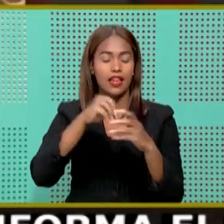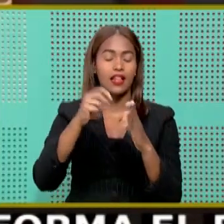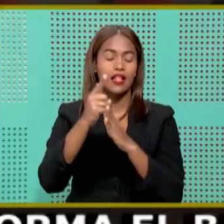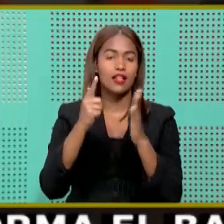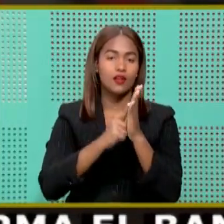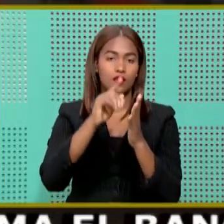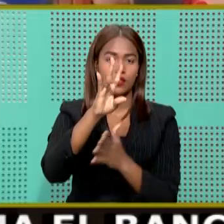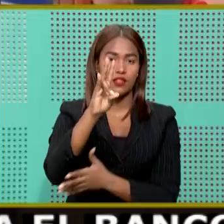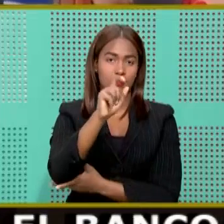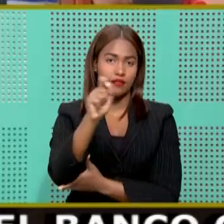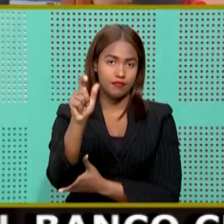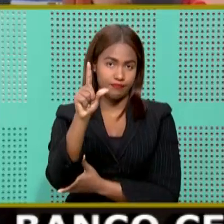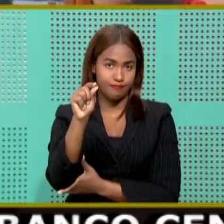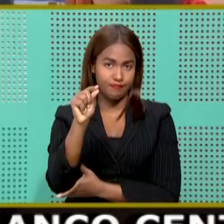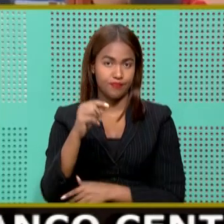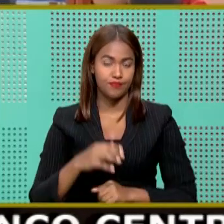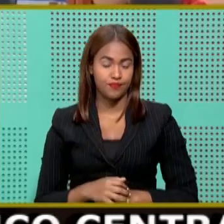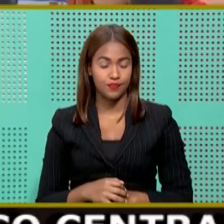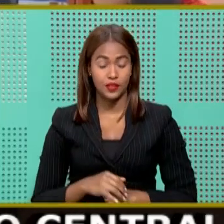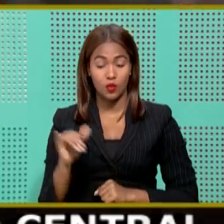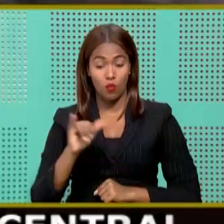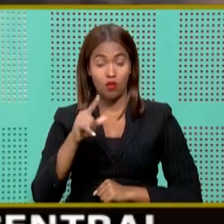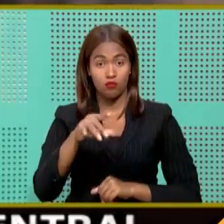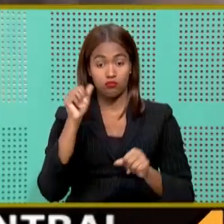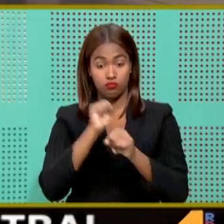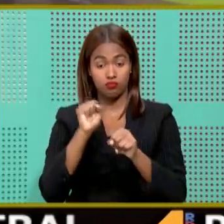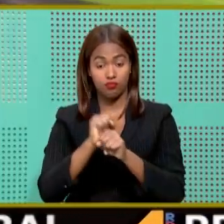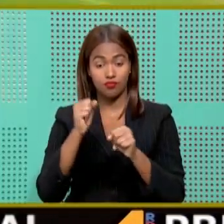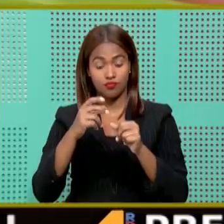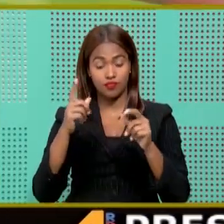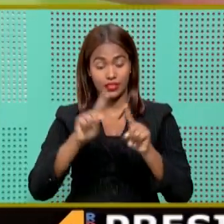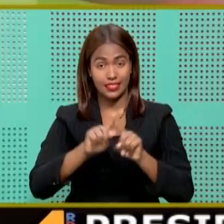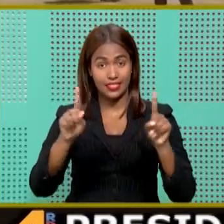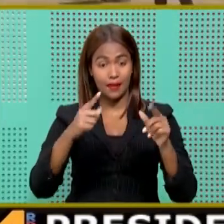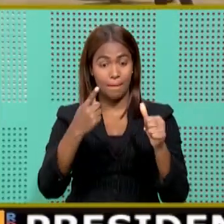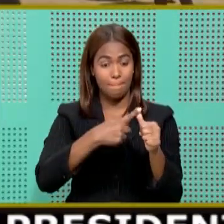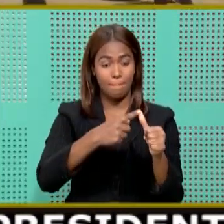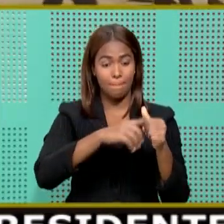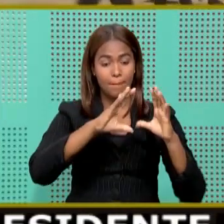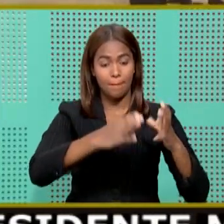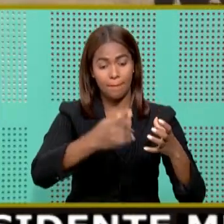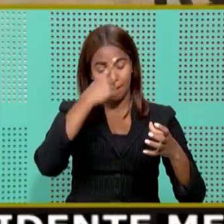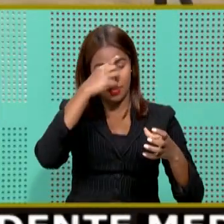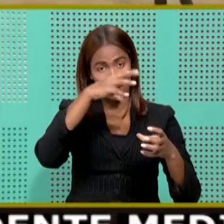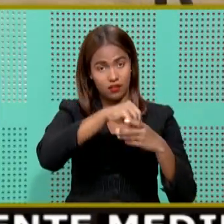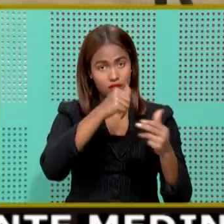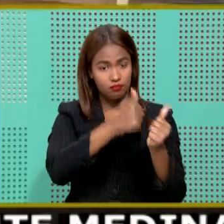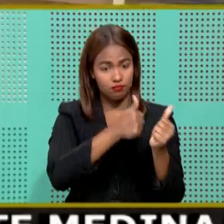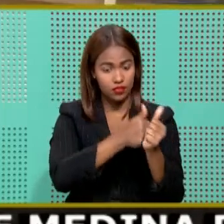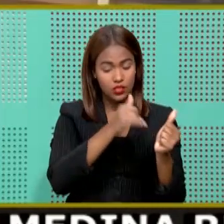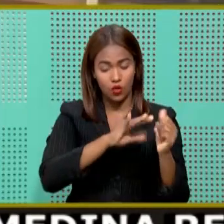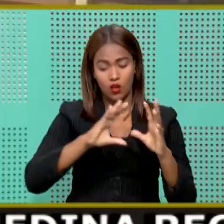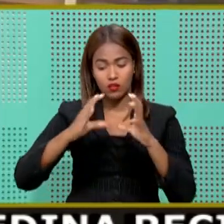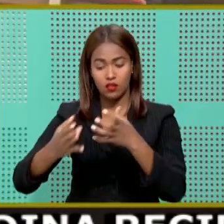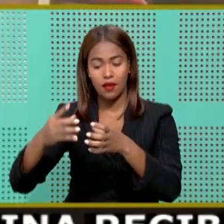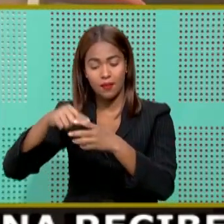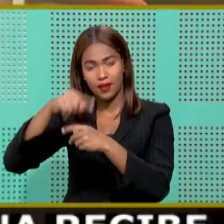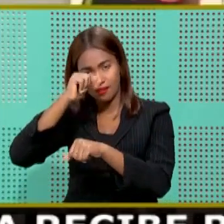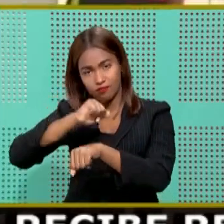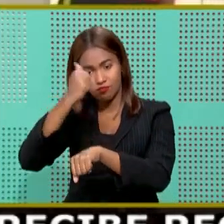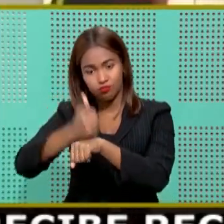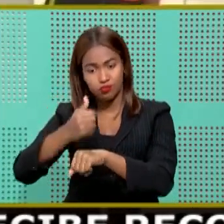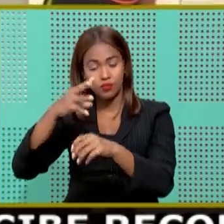47-20. D. Un ejercicio de distinción, primero, entre el régimen de concesión y el régimen de